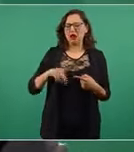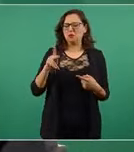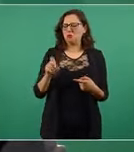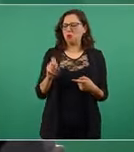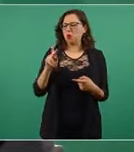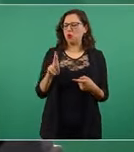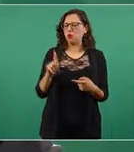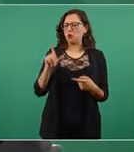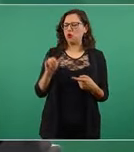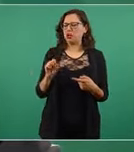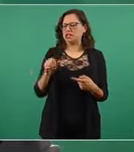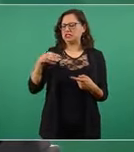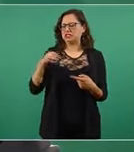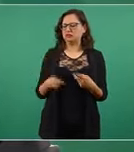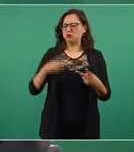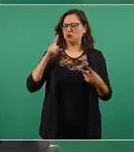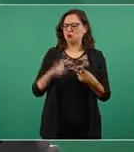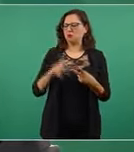paternalismo.